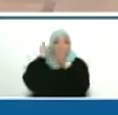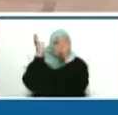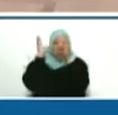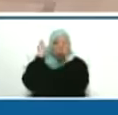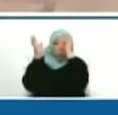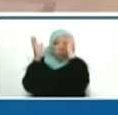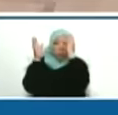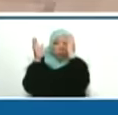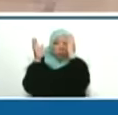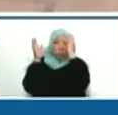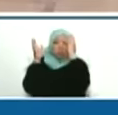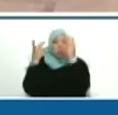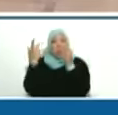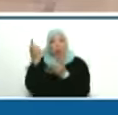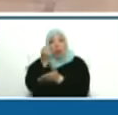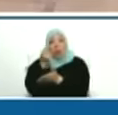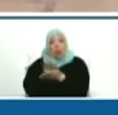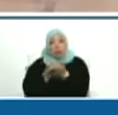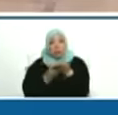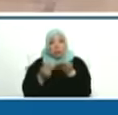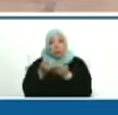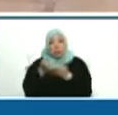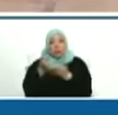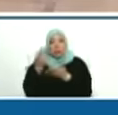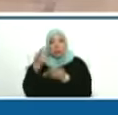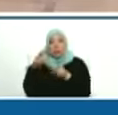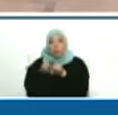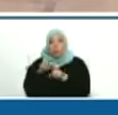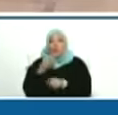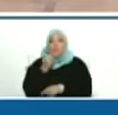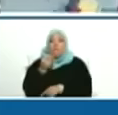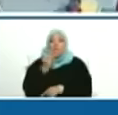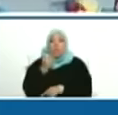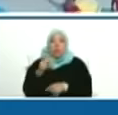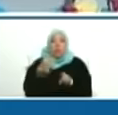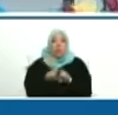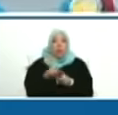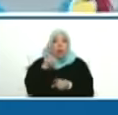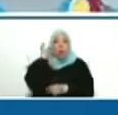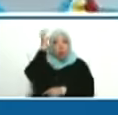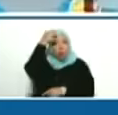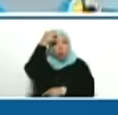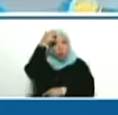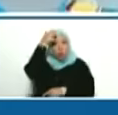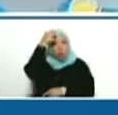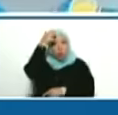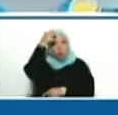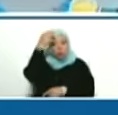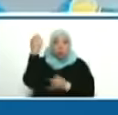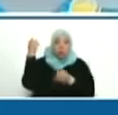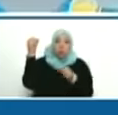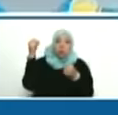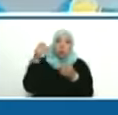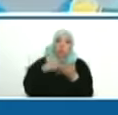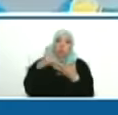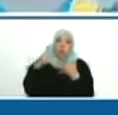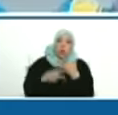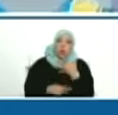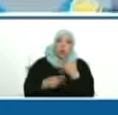constructo, es una elaboración del sionismo y del trumpismo. para ensayar un proyecto